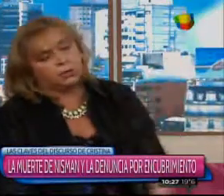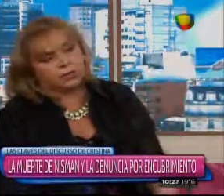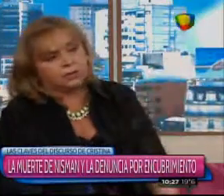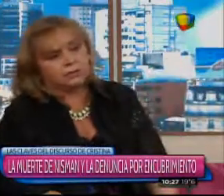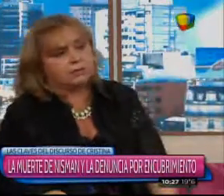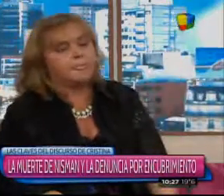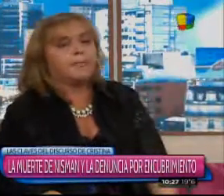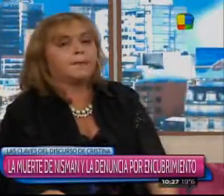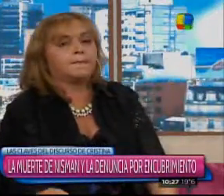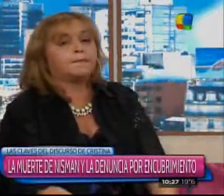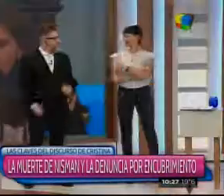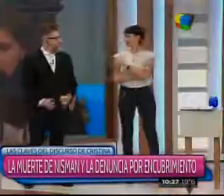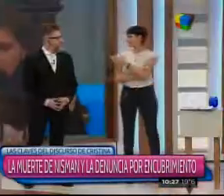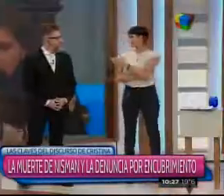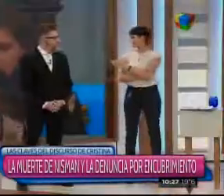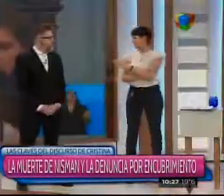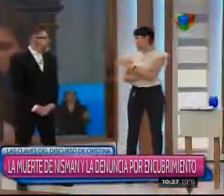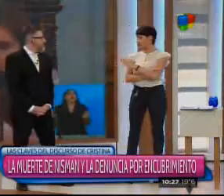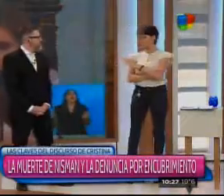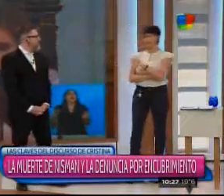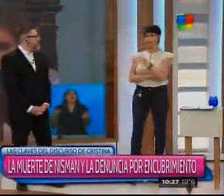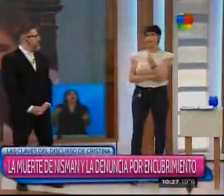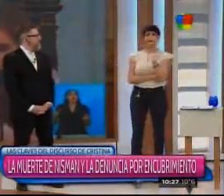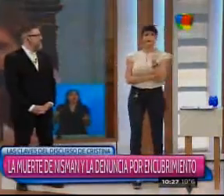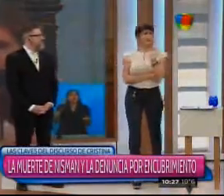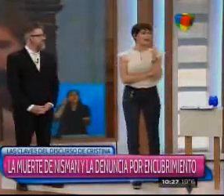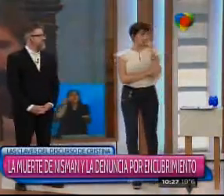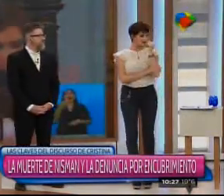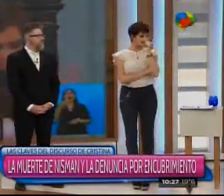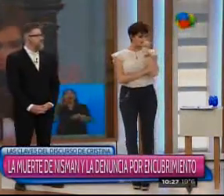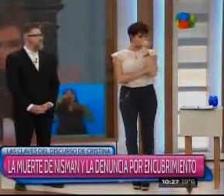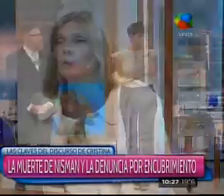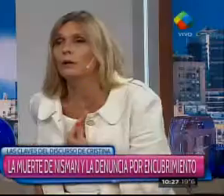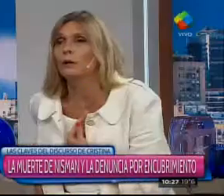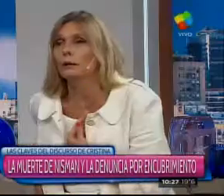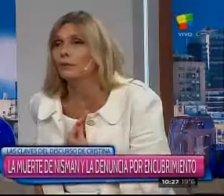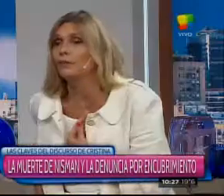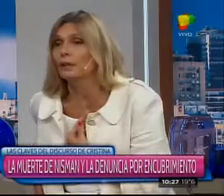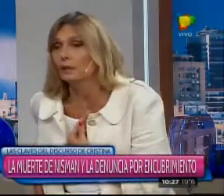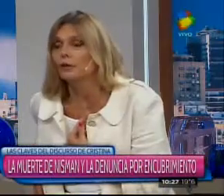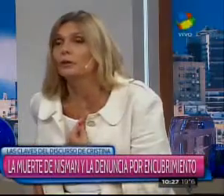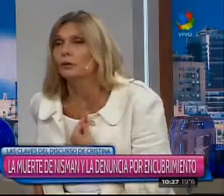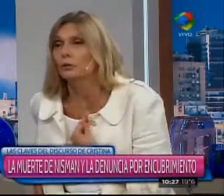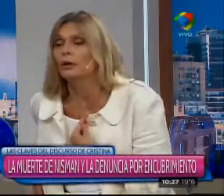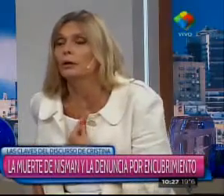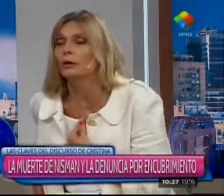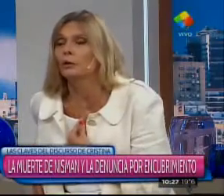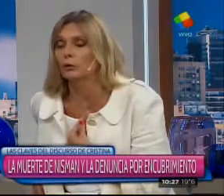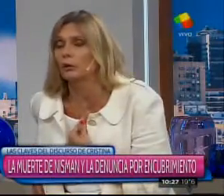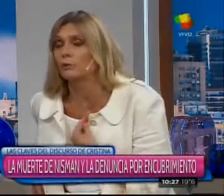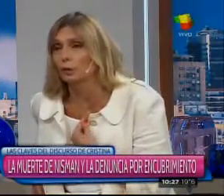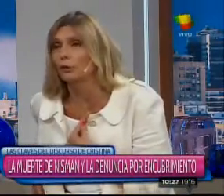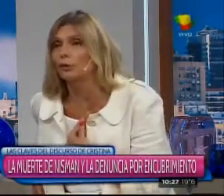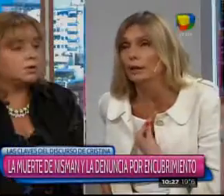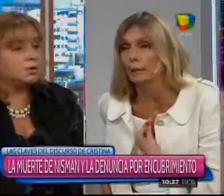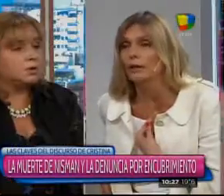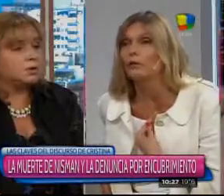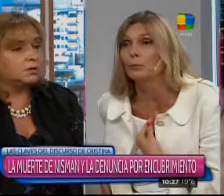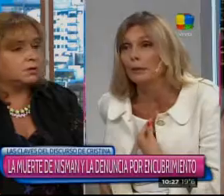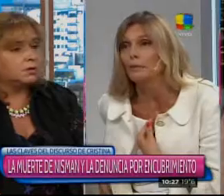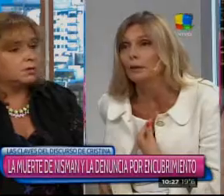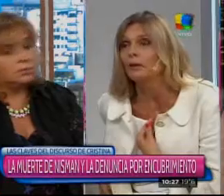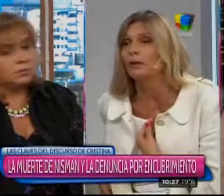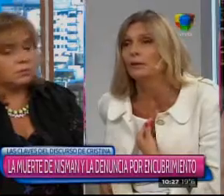políticamente. Pero antes de seguir, me quiero detener en esto, ¿no? Nosotros presentamos un proyecto pidiendo la desclasificación de todo lo relacionado con la